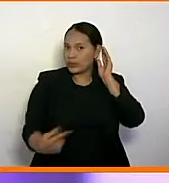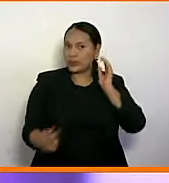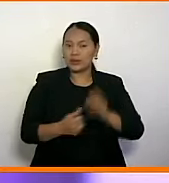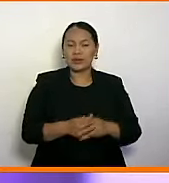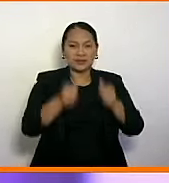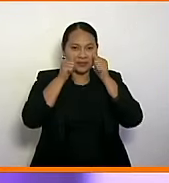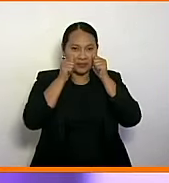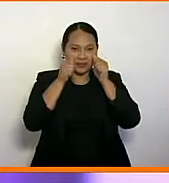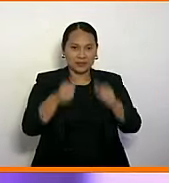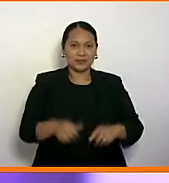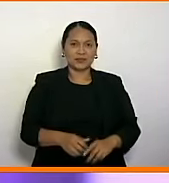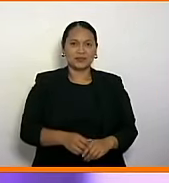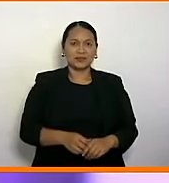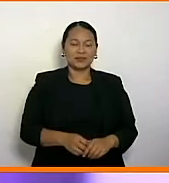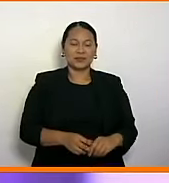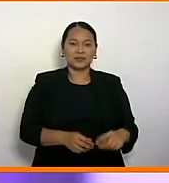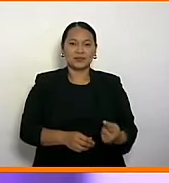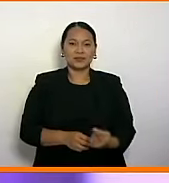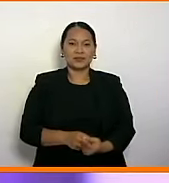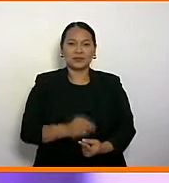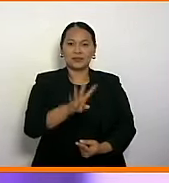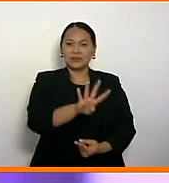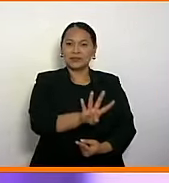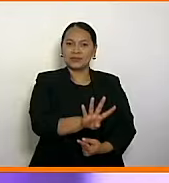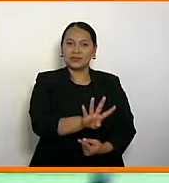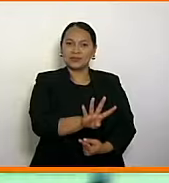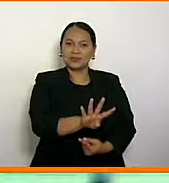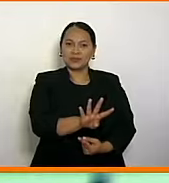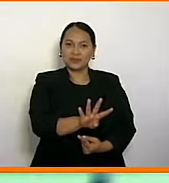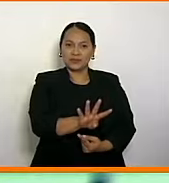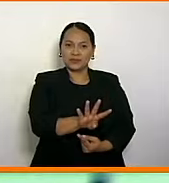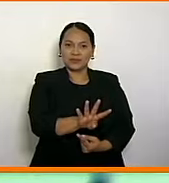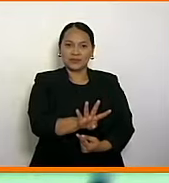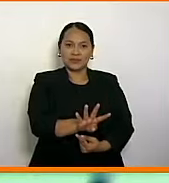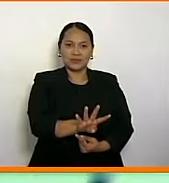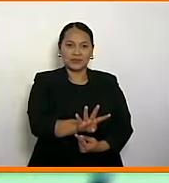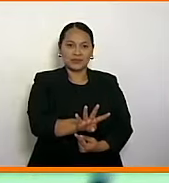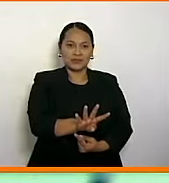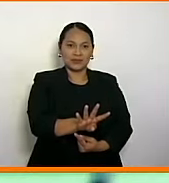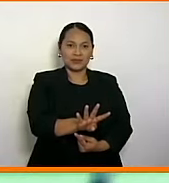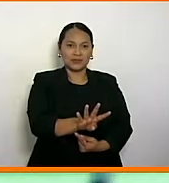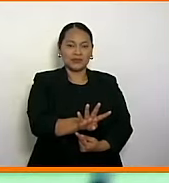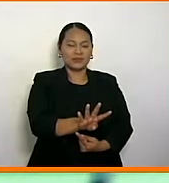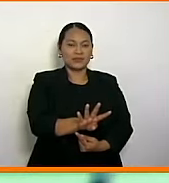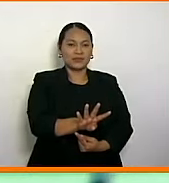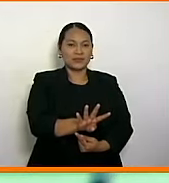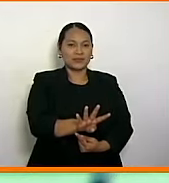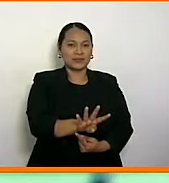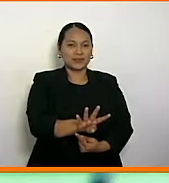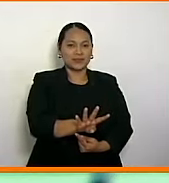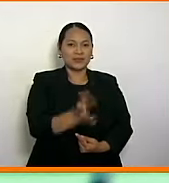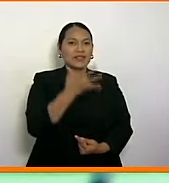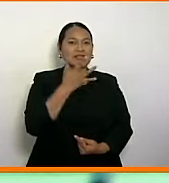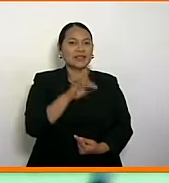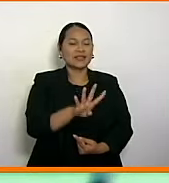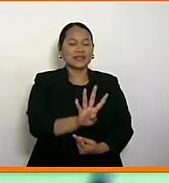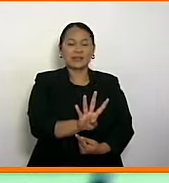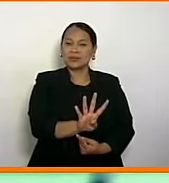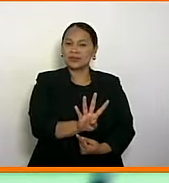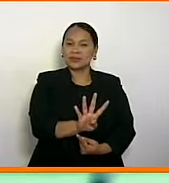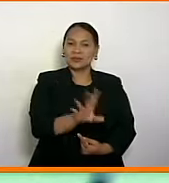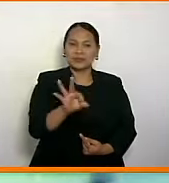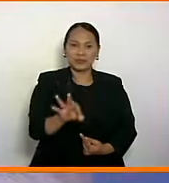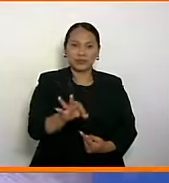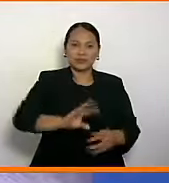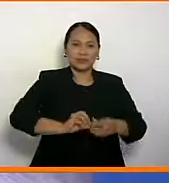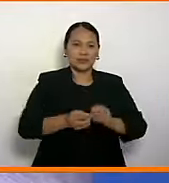y este es el 4. Si eres jugador de la línea del 4, tu segundo dígito es suerte. 9.